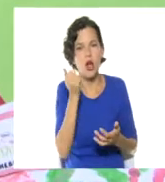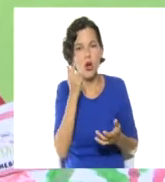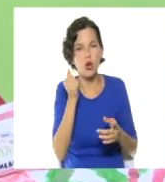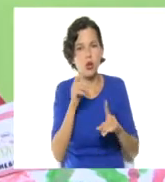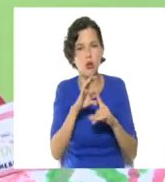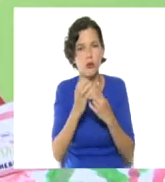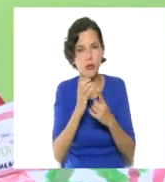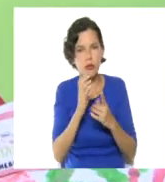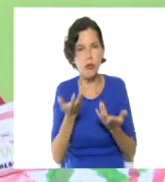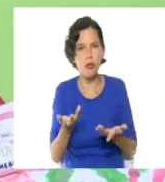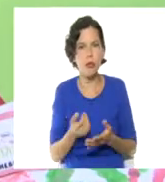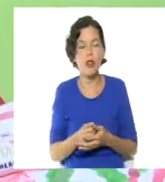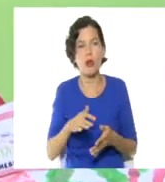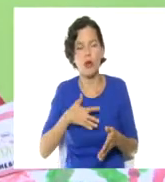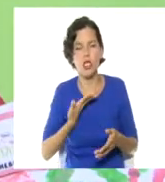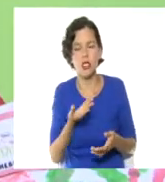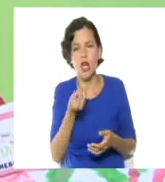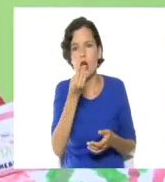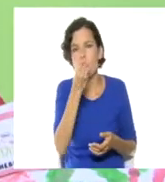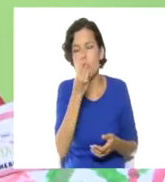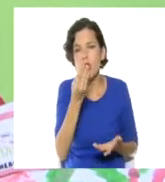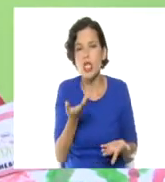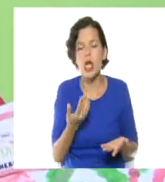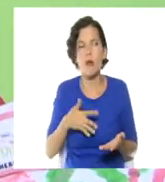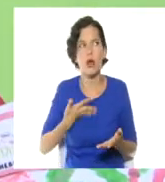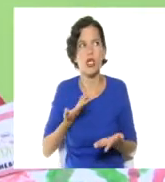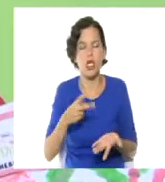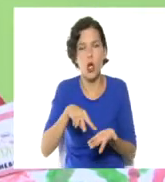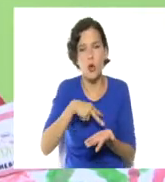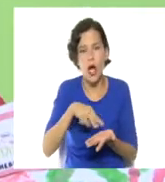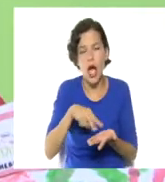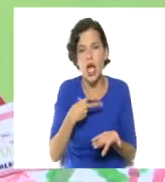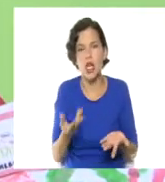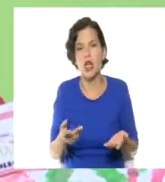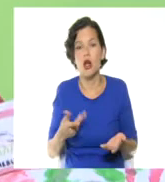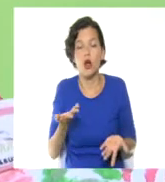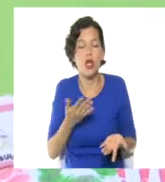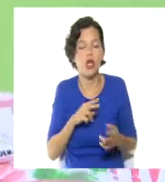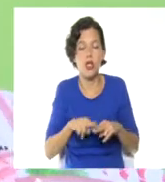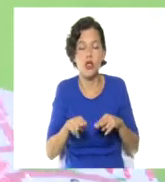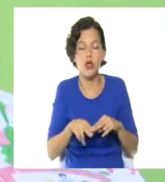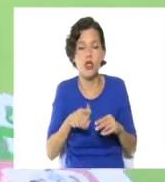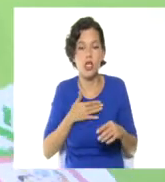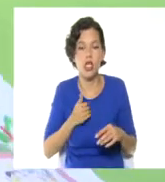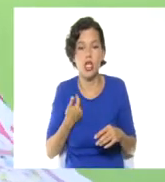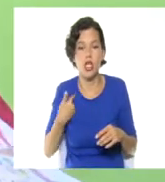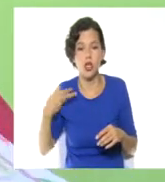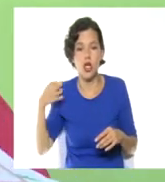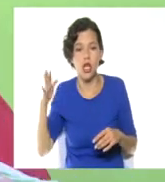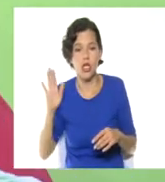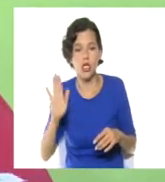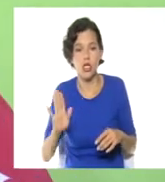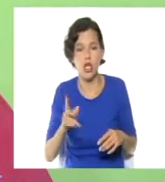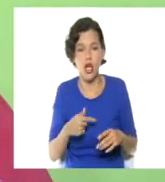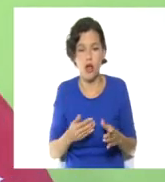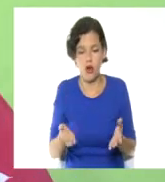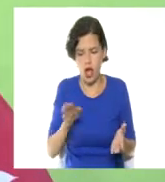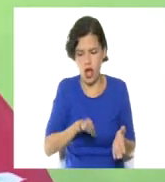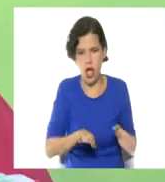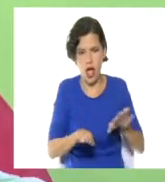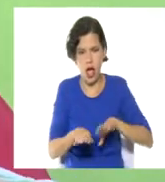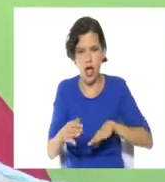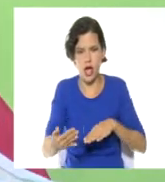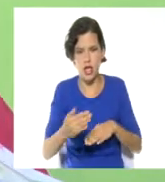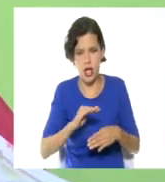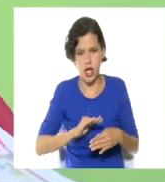del país. Puede ser la comida, puede ser los bailes, lo que ellos deseen. Por ejemplo, yo les traje aquí una hallaca.